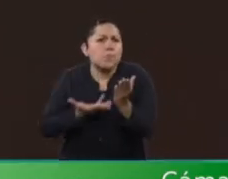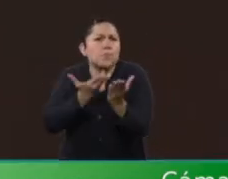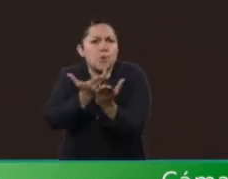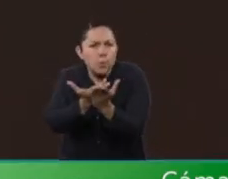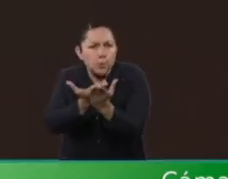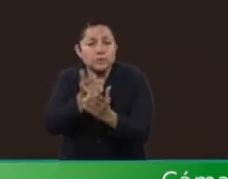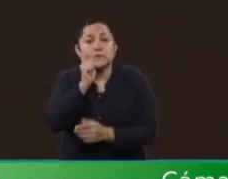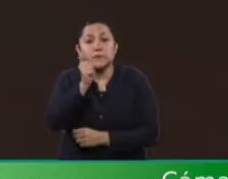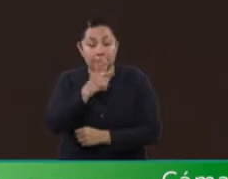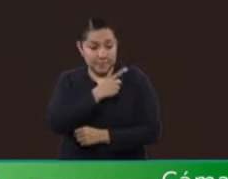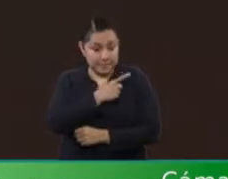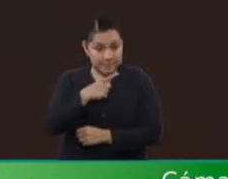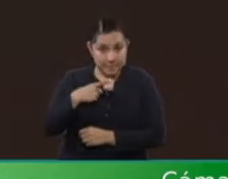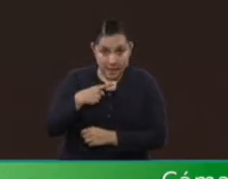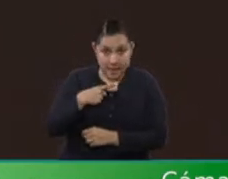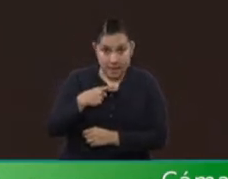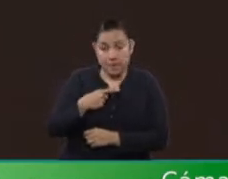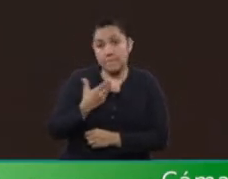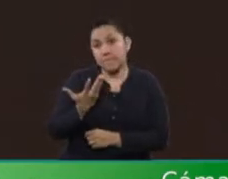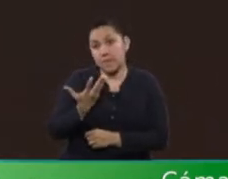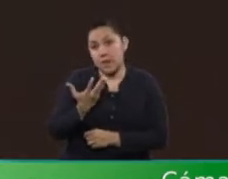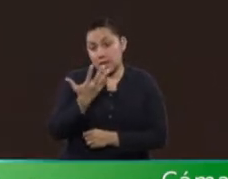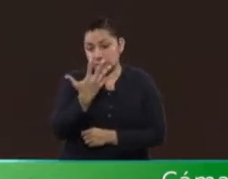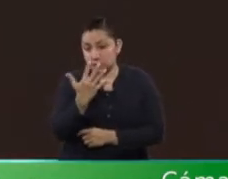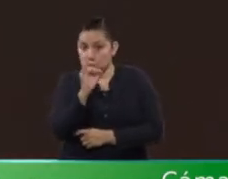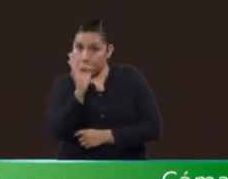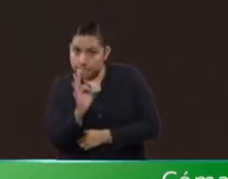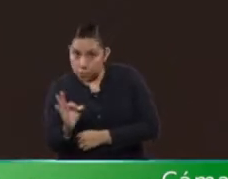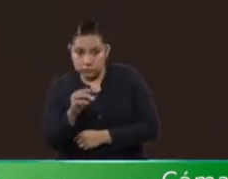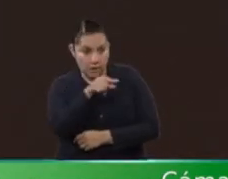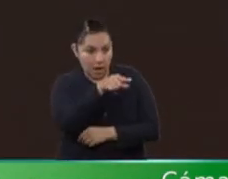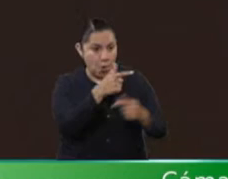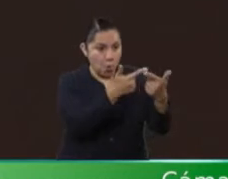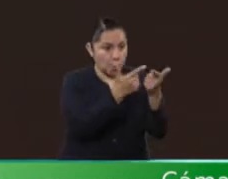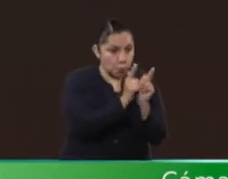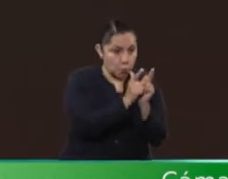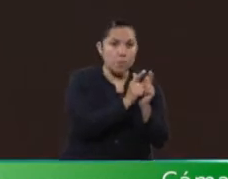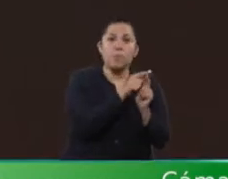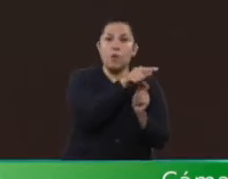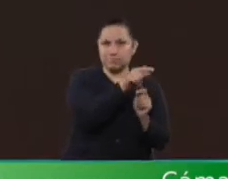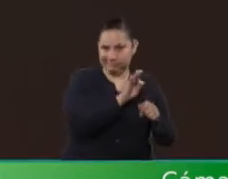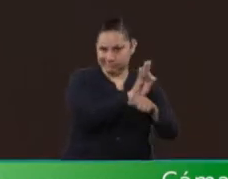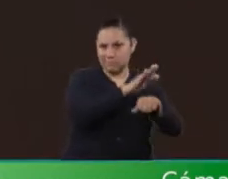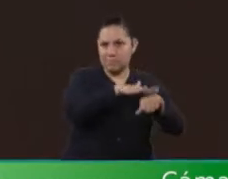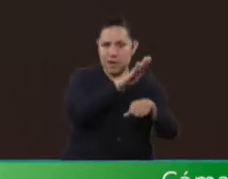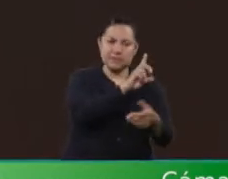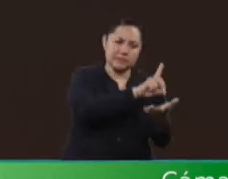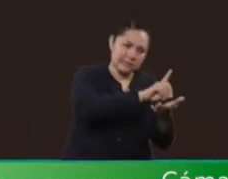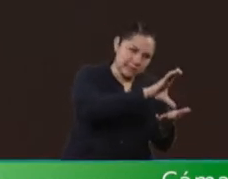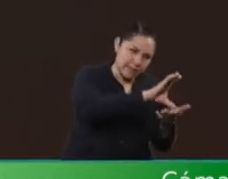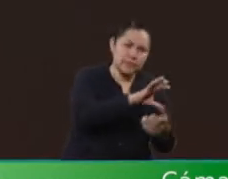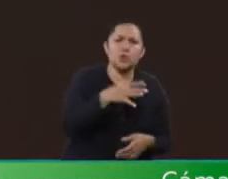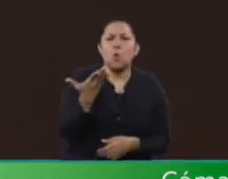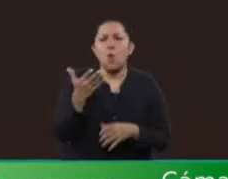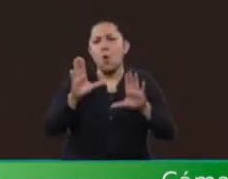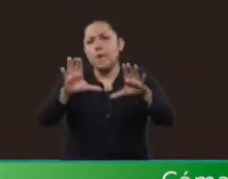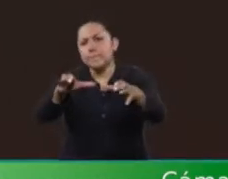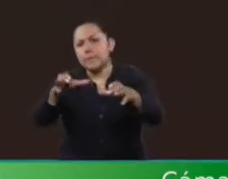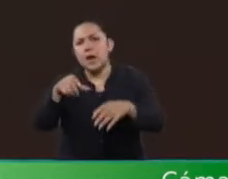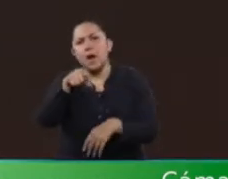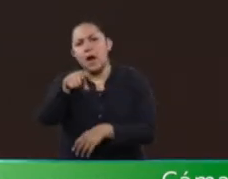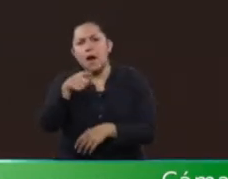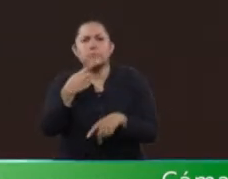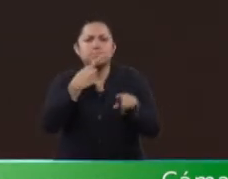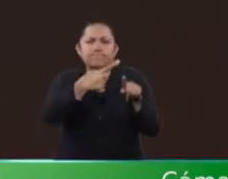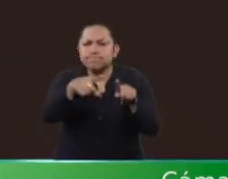acción afirmativa por cada grupo vulnerable, sino poder llegar quizás a un acuerdo de 10%